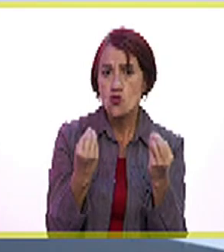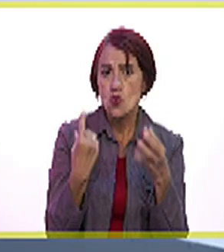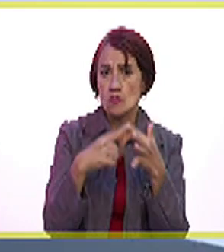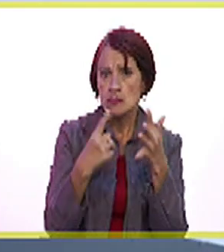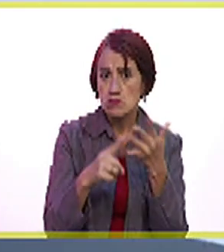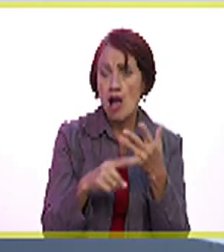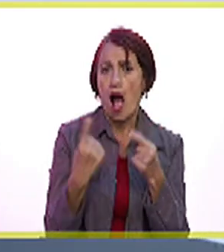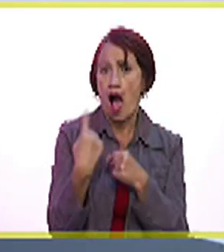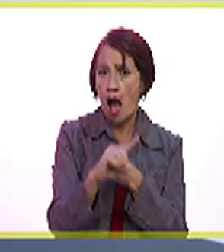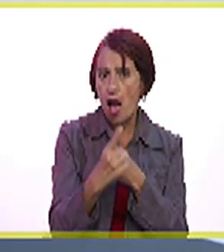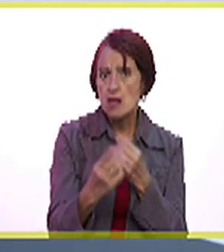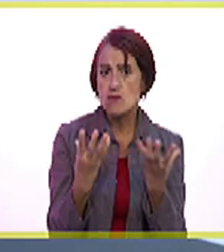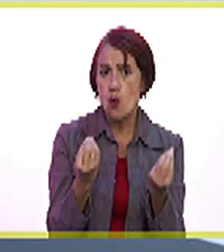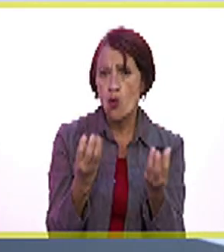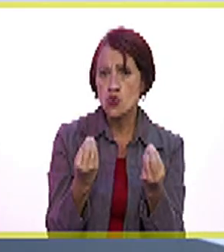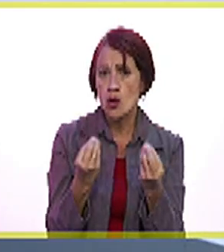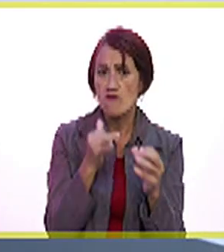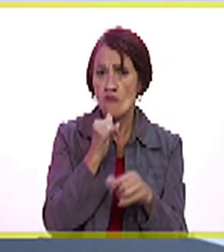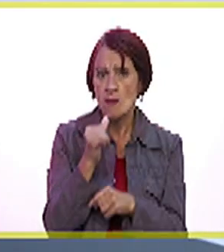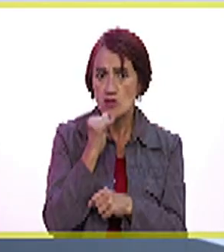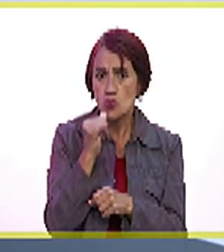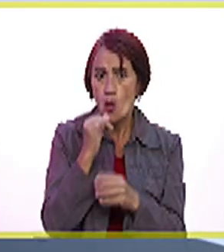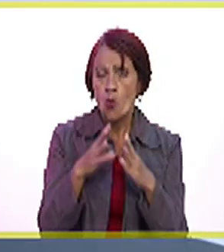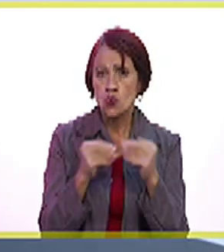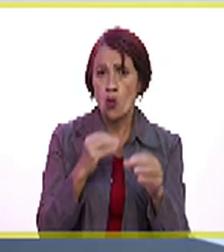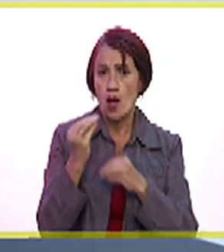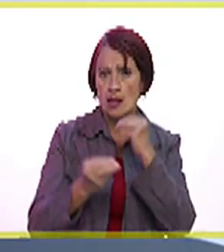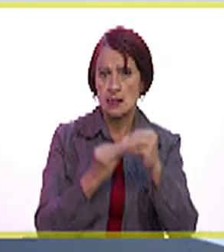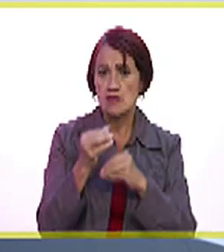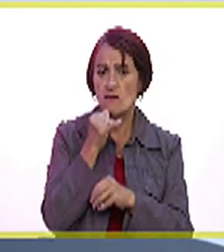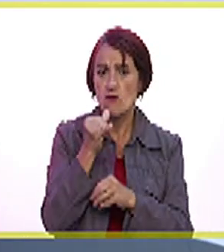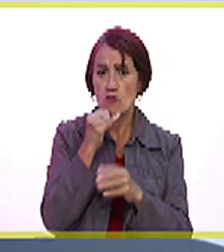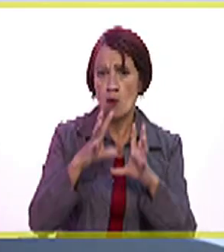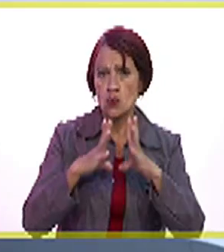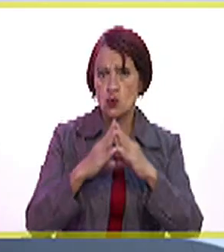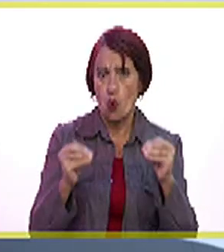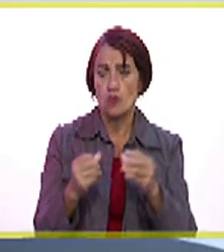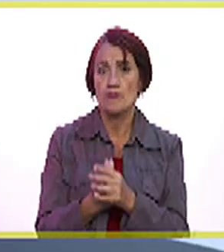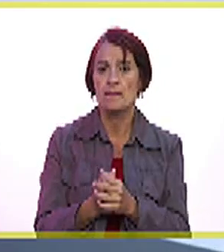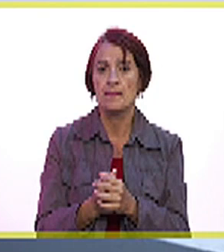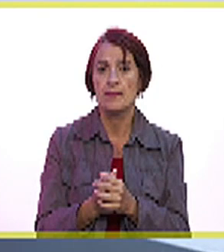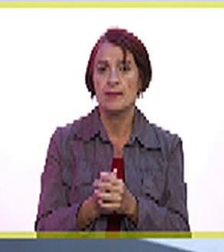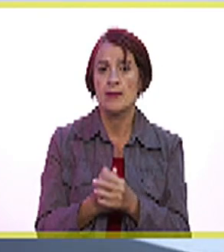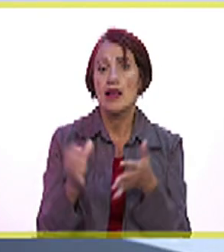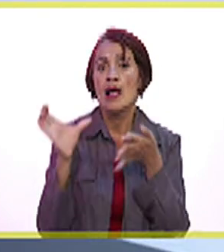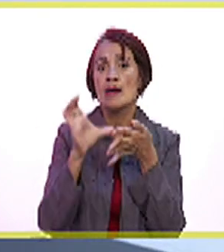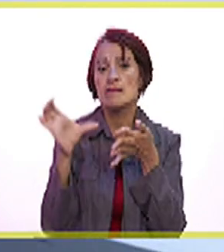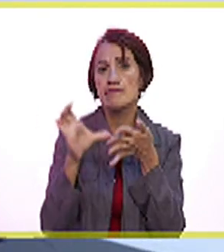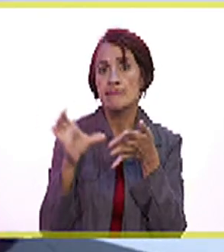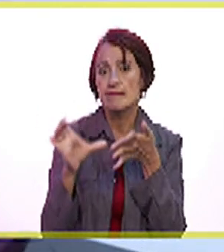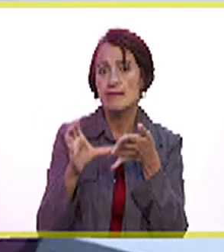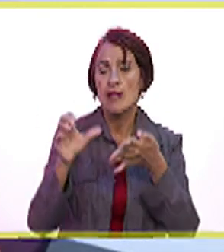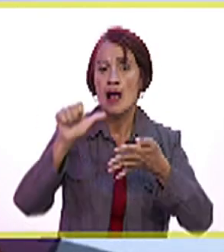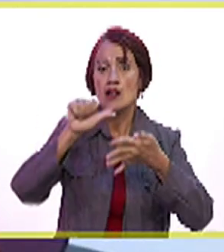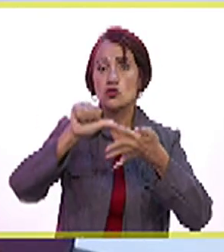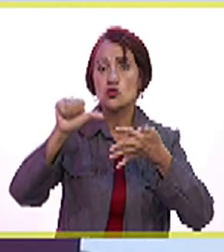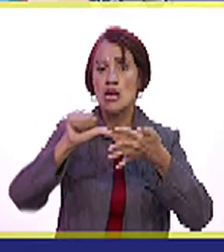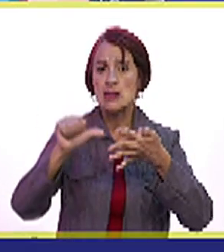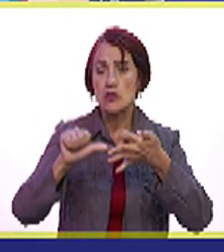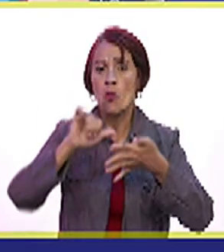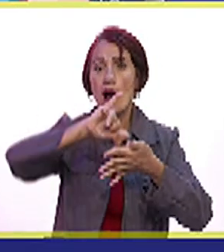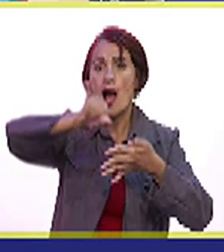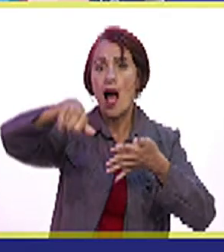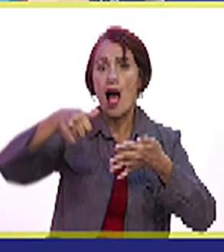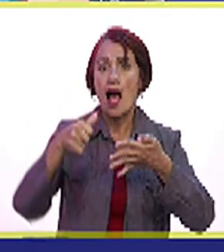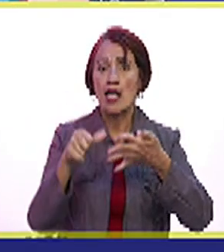poner y buscar como información para realizar las actividades. Características de sustantivo y adjetivo estaremos hablando para los estudiantes